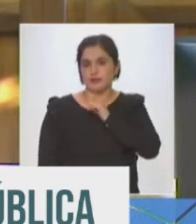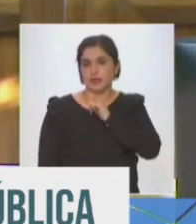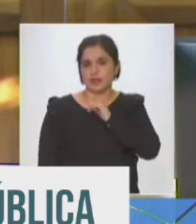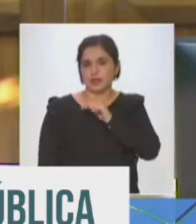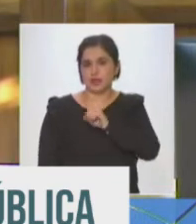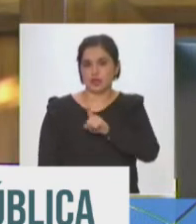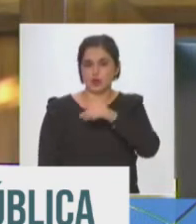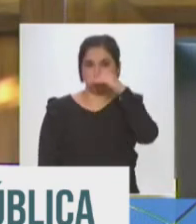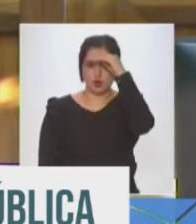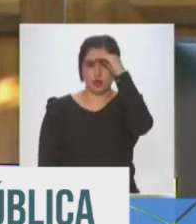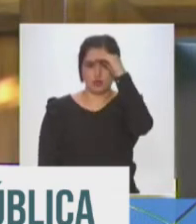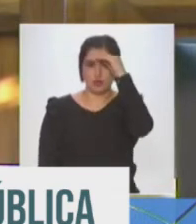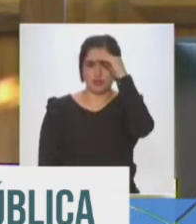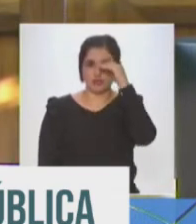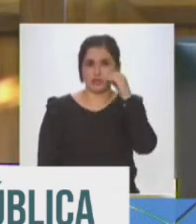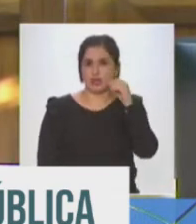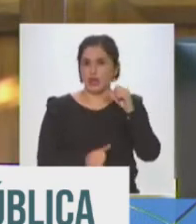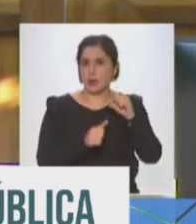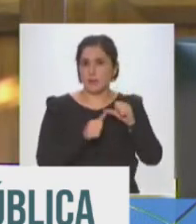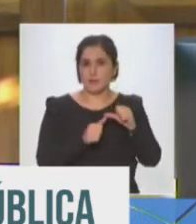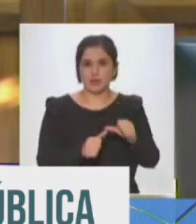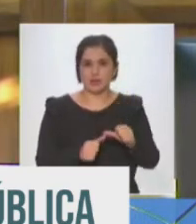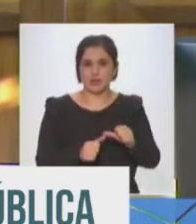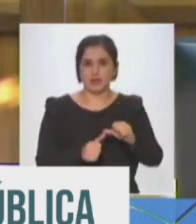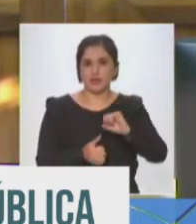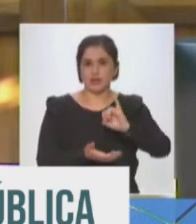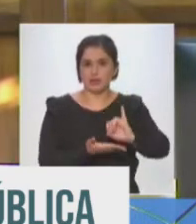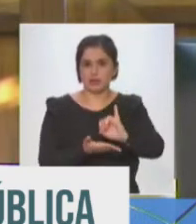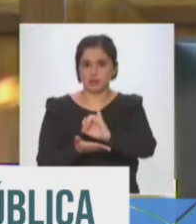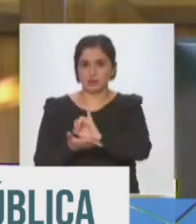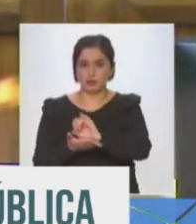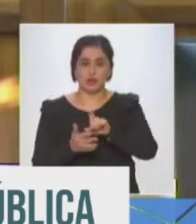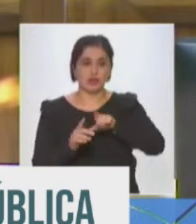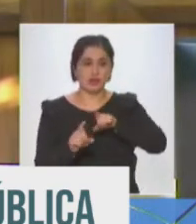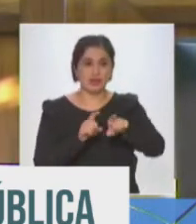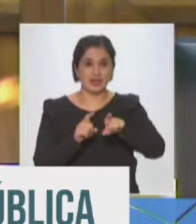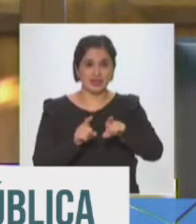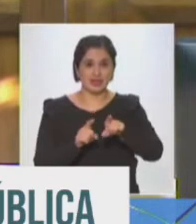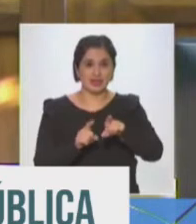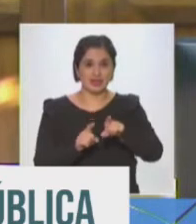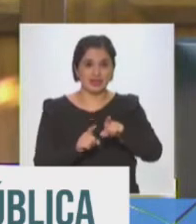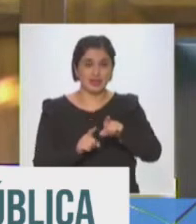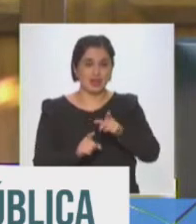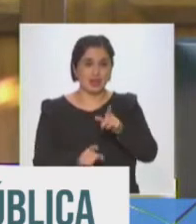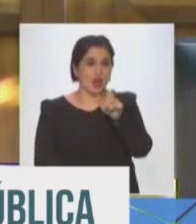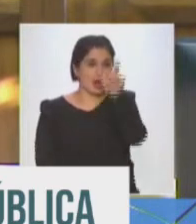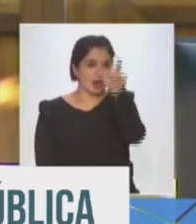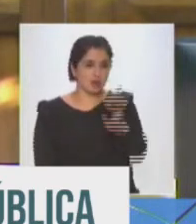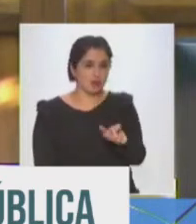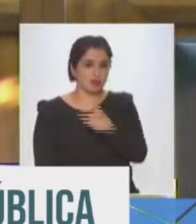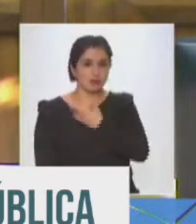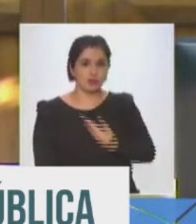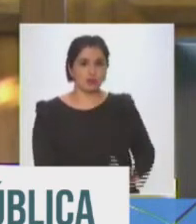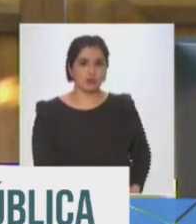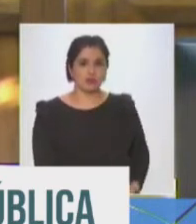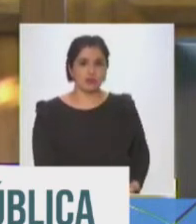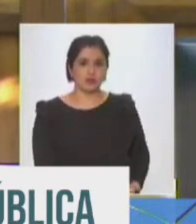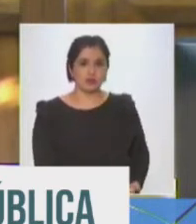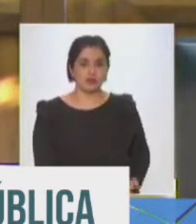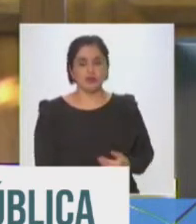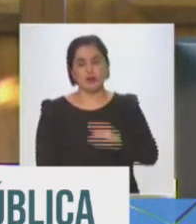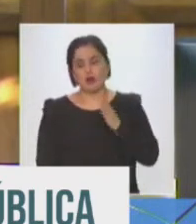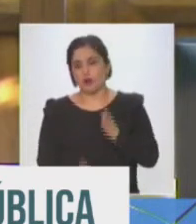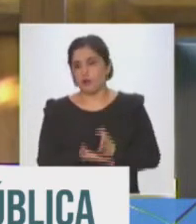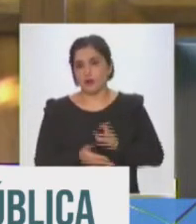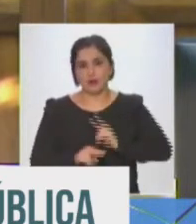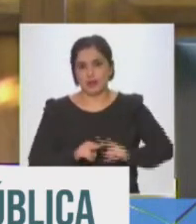tales informes y los incluirá en la indagatoria. Estos nuevos antecedentes dados a conocer se refieren a los 11 proyectos mineros